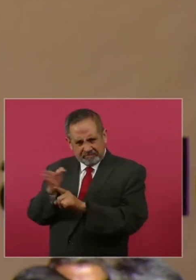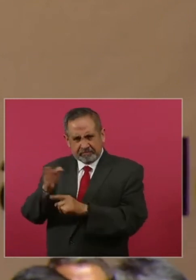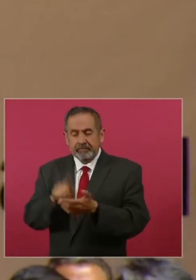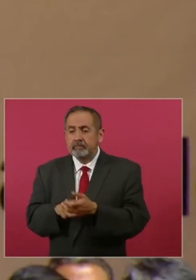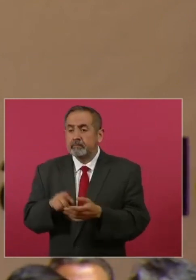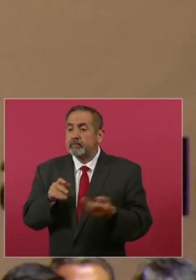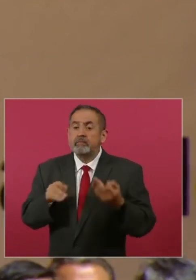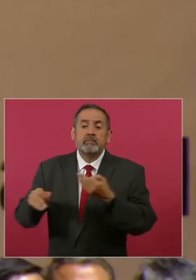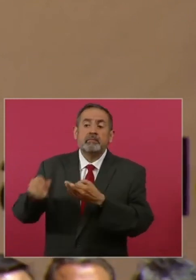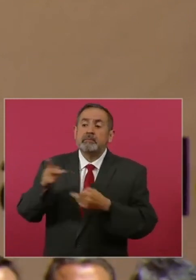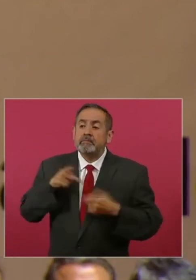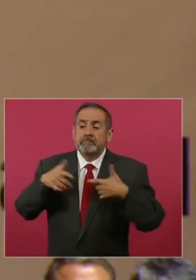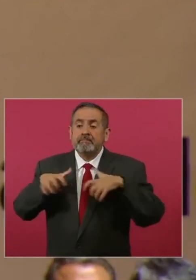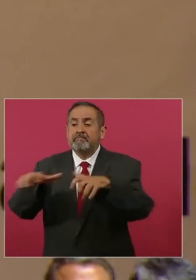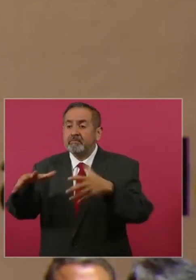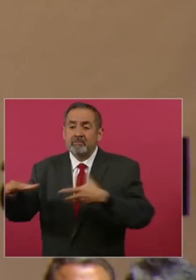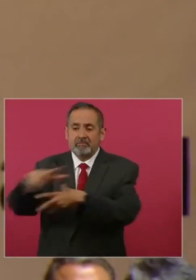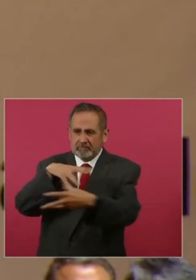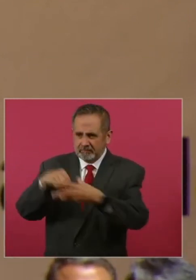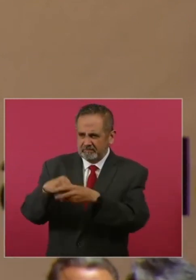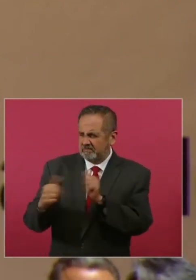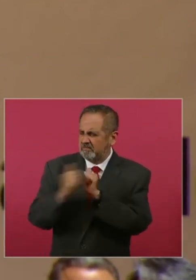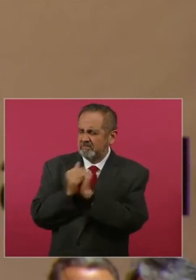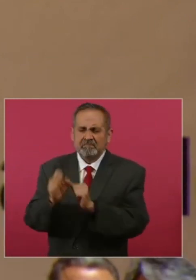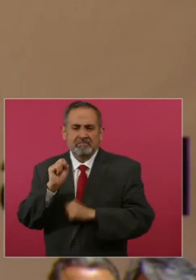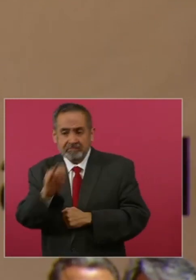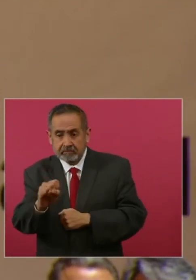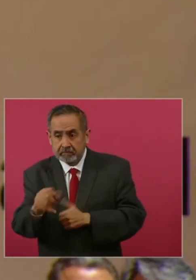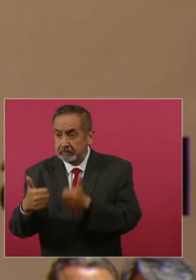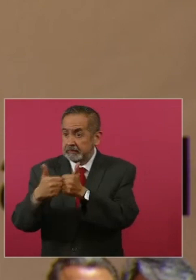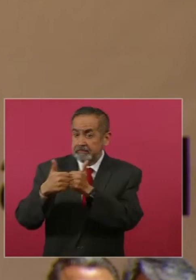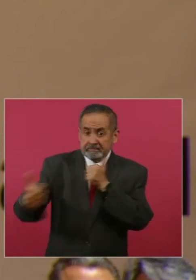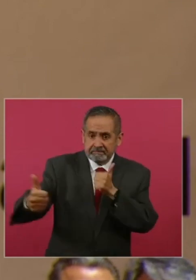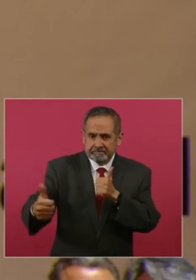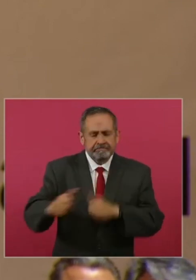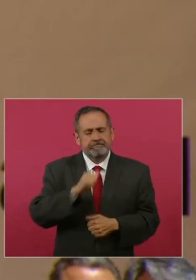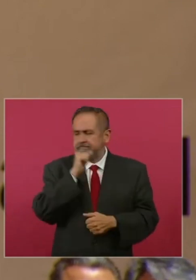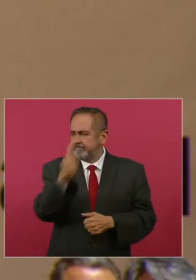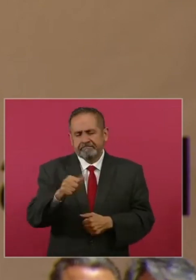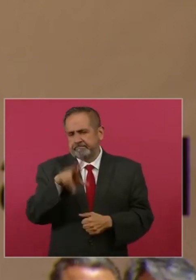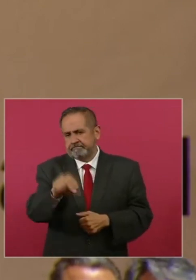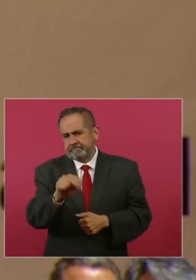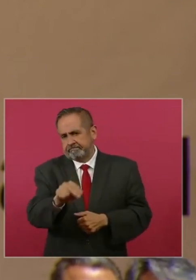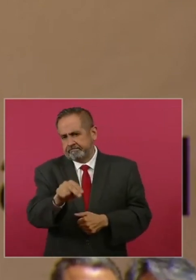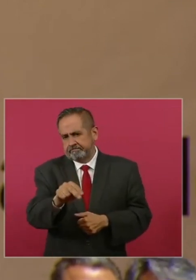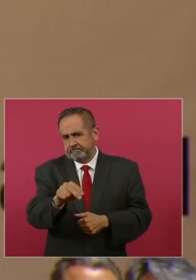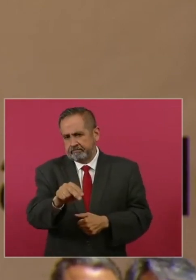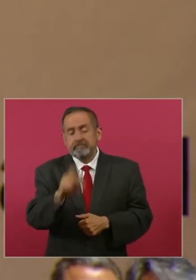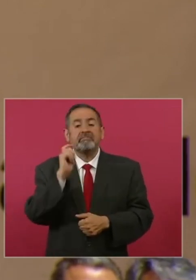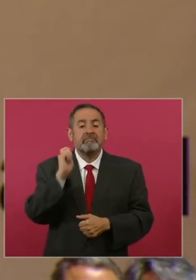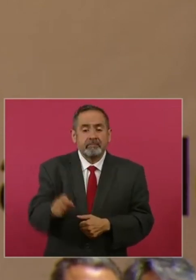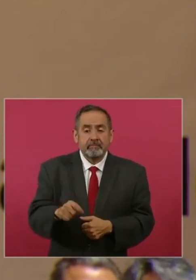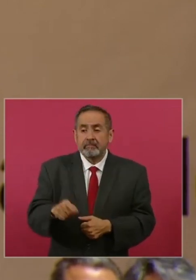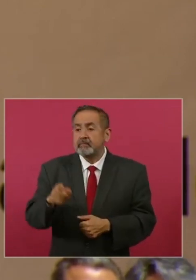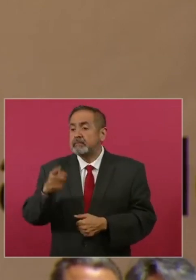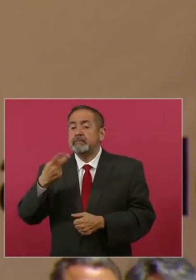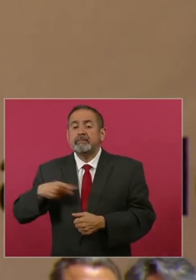Pueblo todo, sin el pueblo, nada. With the people, everything. Without the people, y solo nothing. El